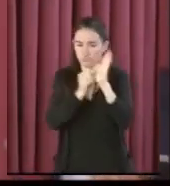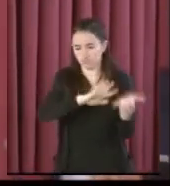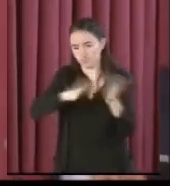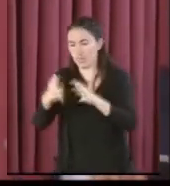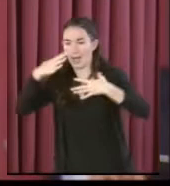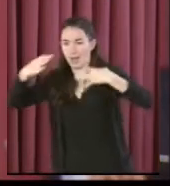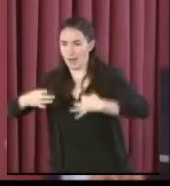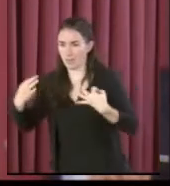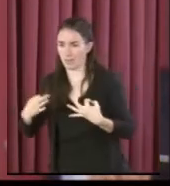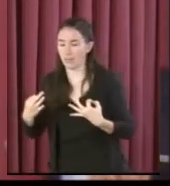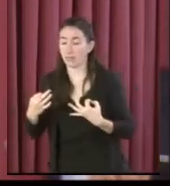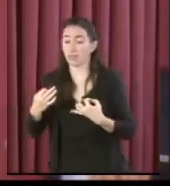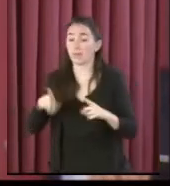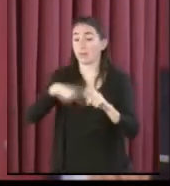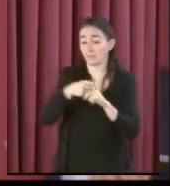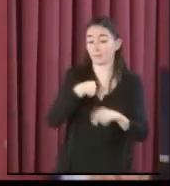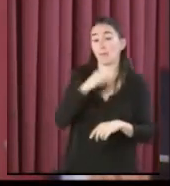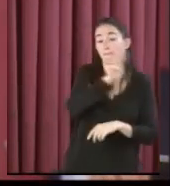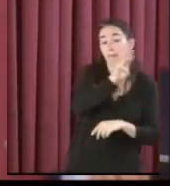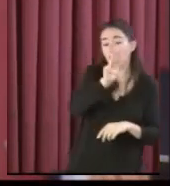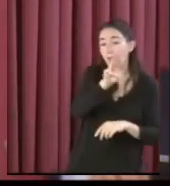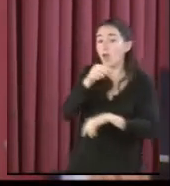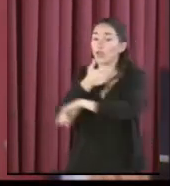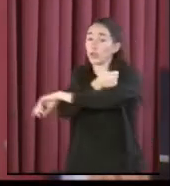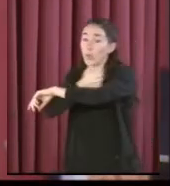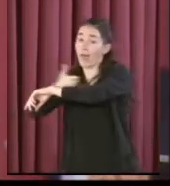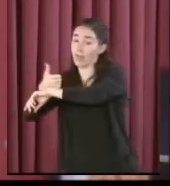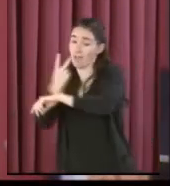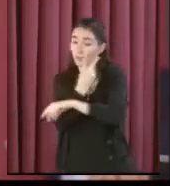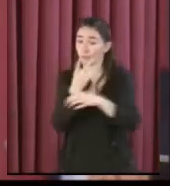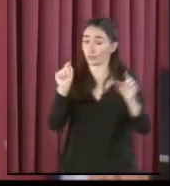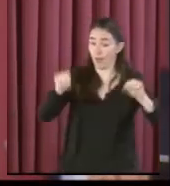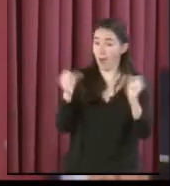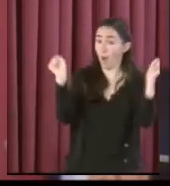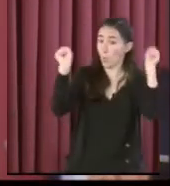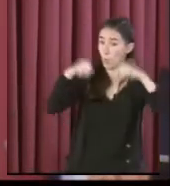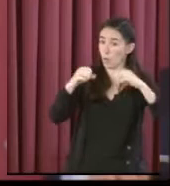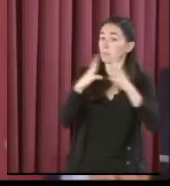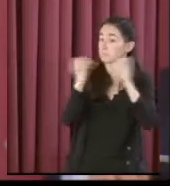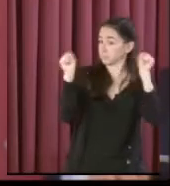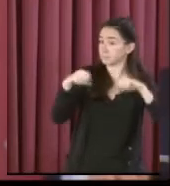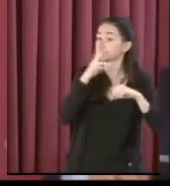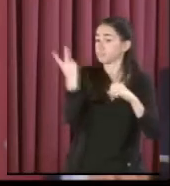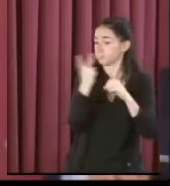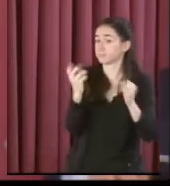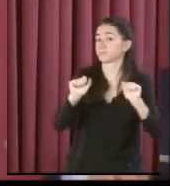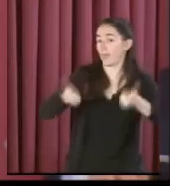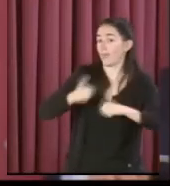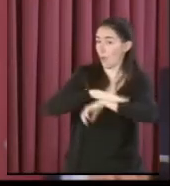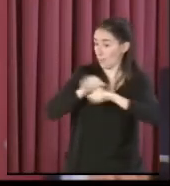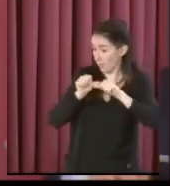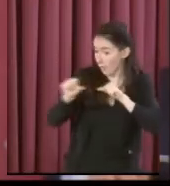suscrito entre el Partido Popular y Ciudadanos, en el que unos y otros marcamos una serie de líneas de trabajo comunes, útiles